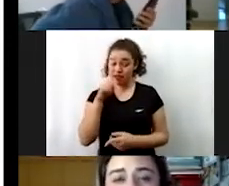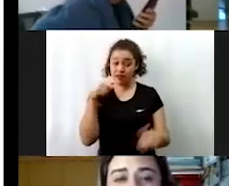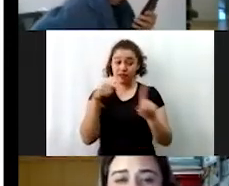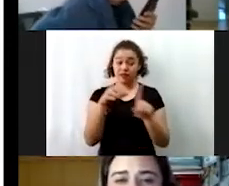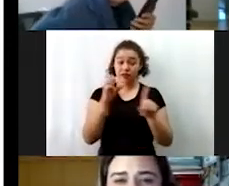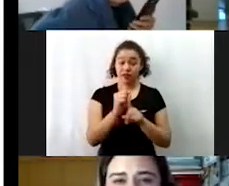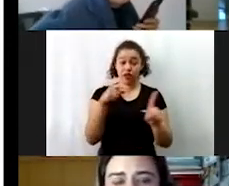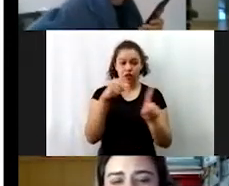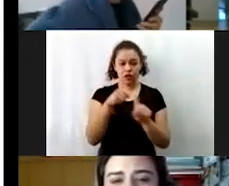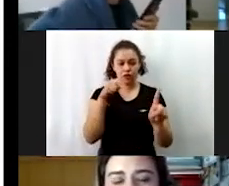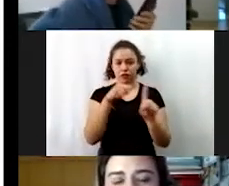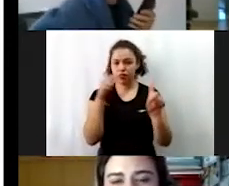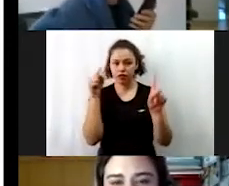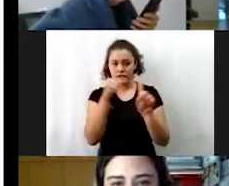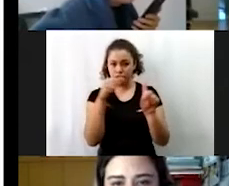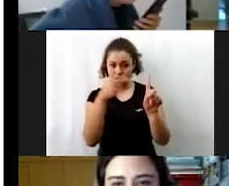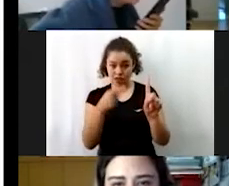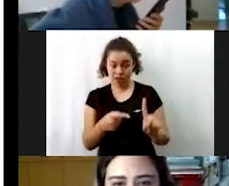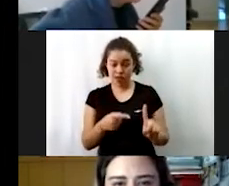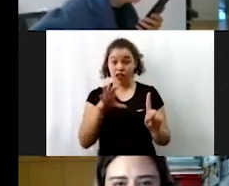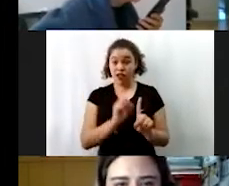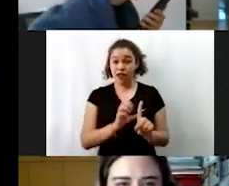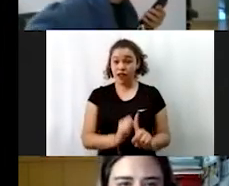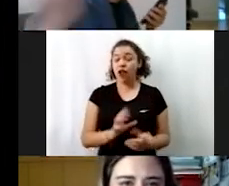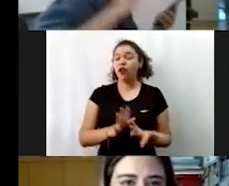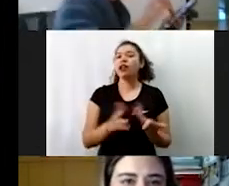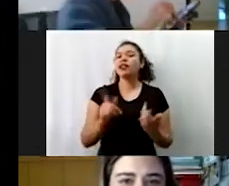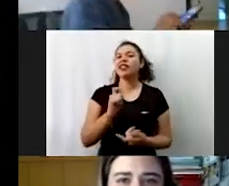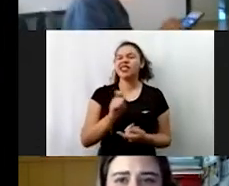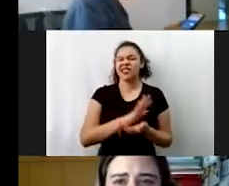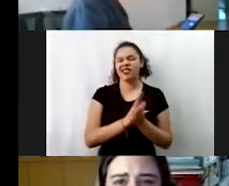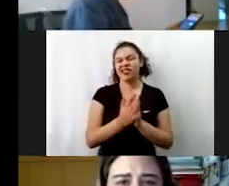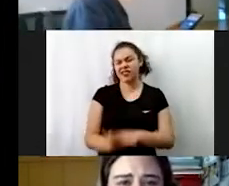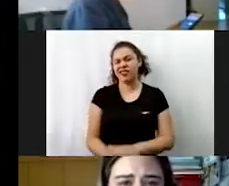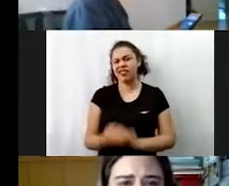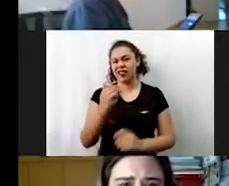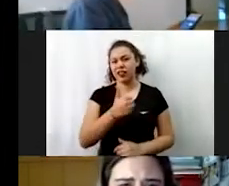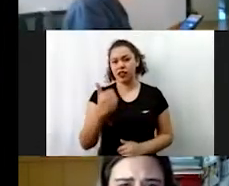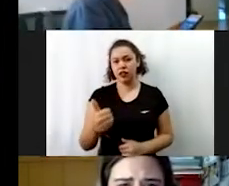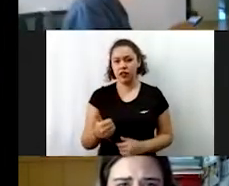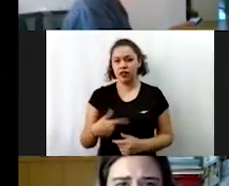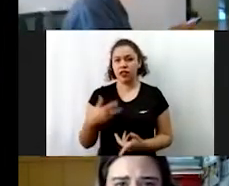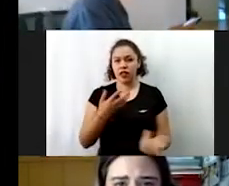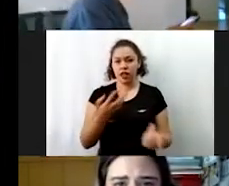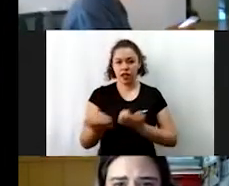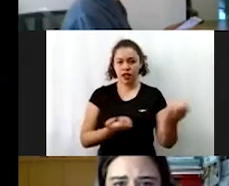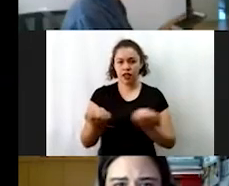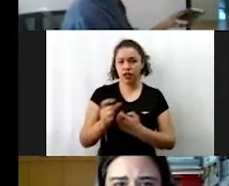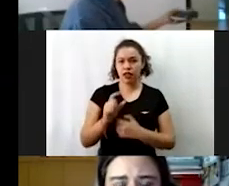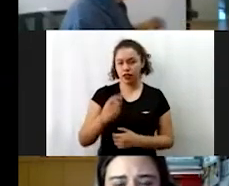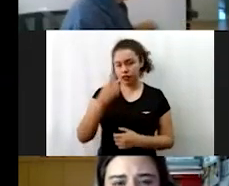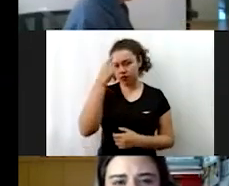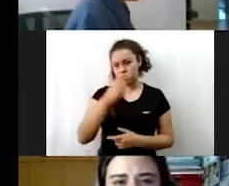traducir un poquito qué nos está diciendo cada uno de ellos. Les tengo un pequeño ejercicio de